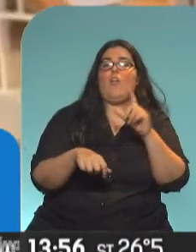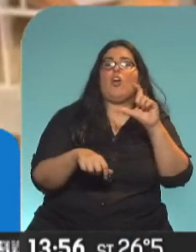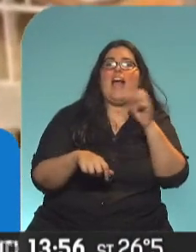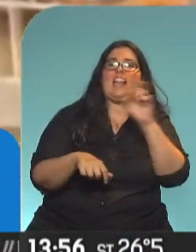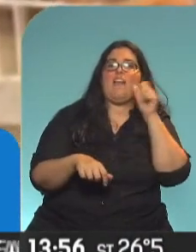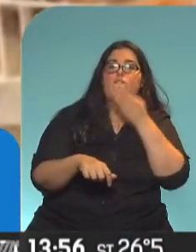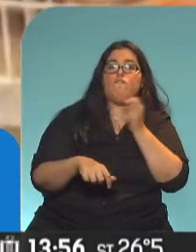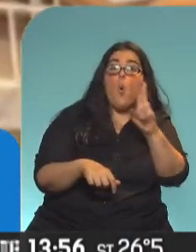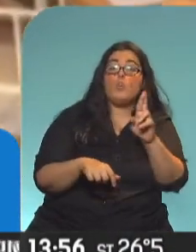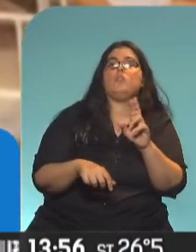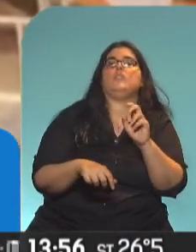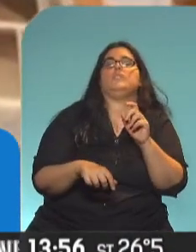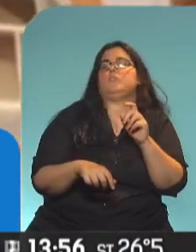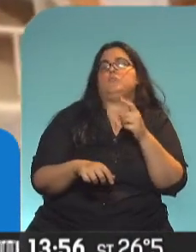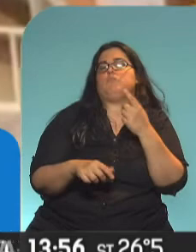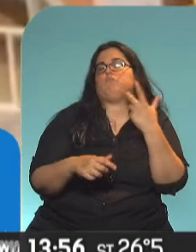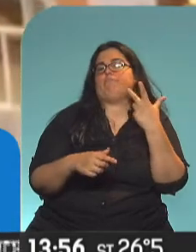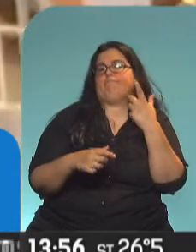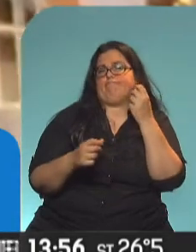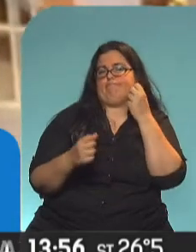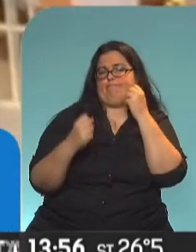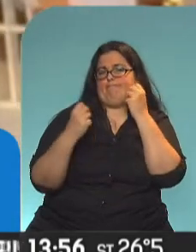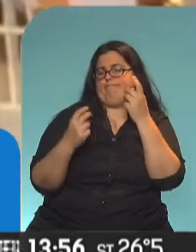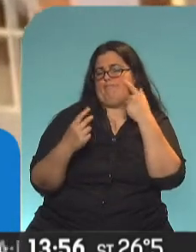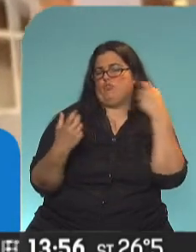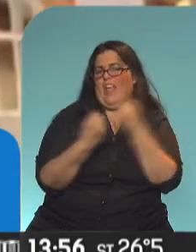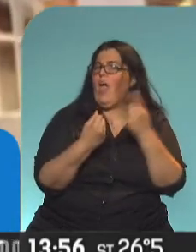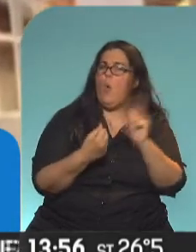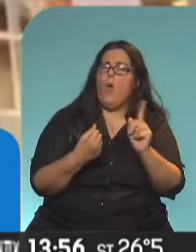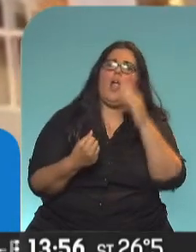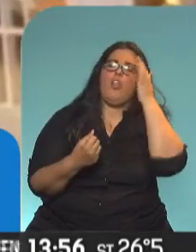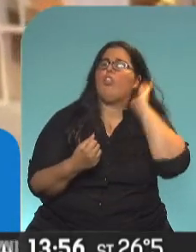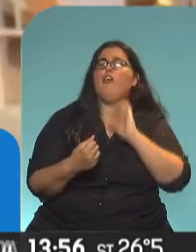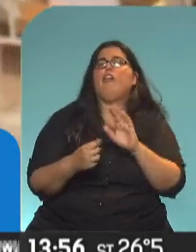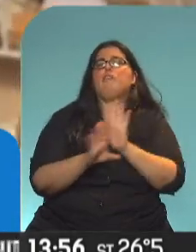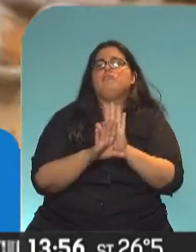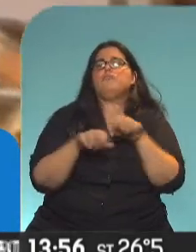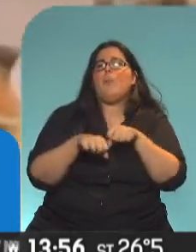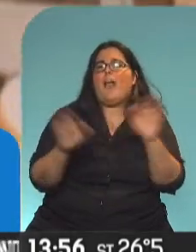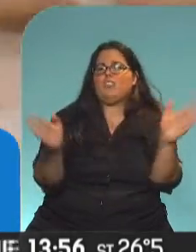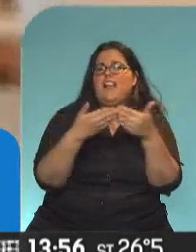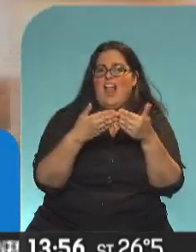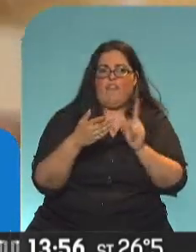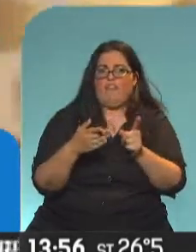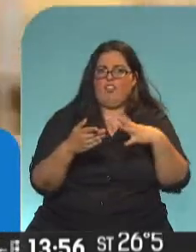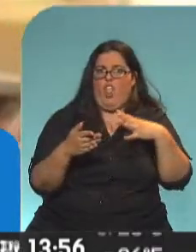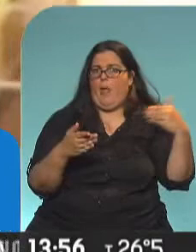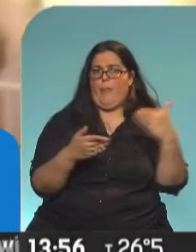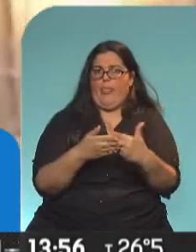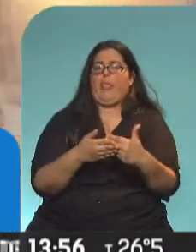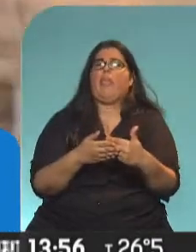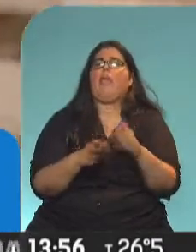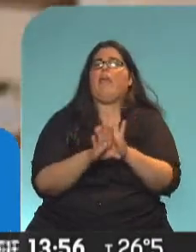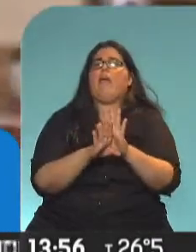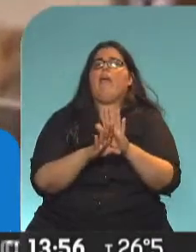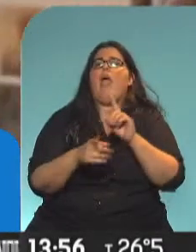inmediatamente condenó el hecho, cerró el local, todavía permanece cerrado hasta el día de hoy, rompió el